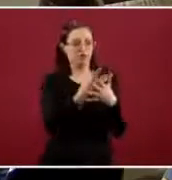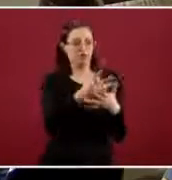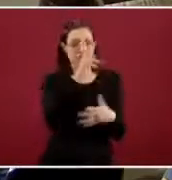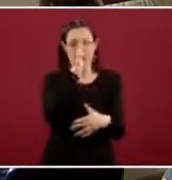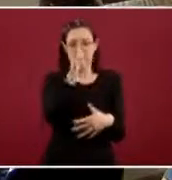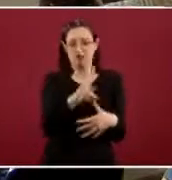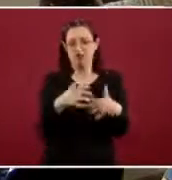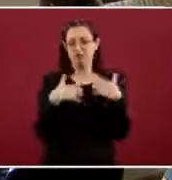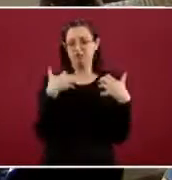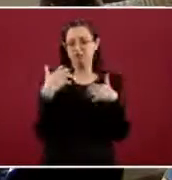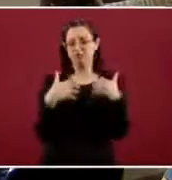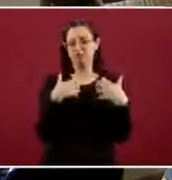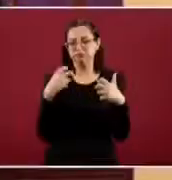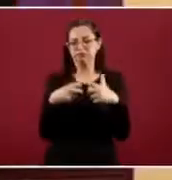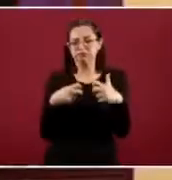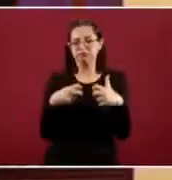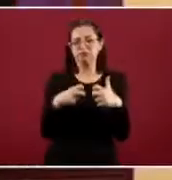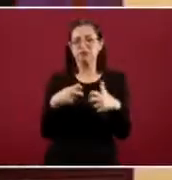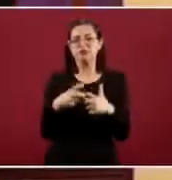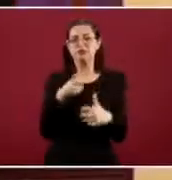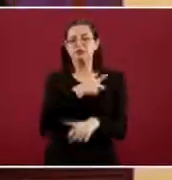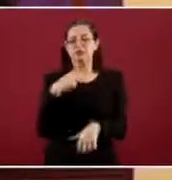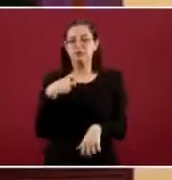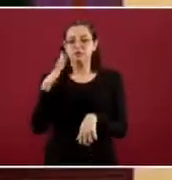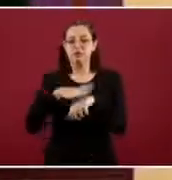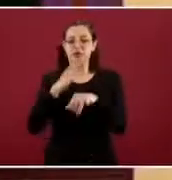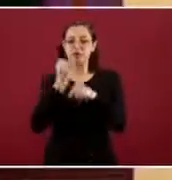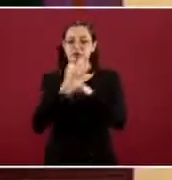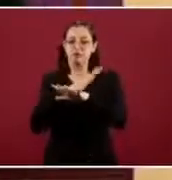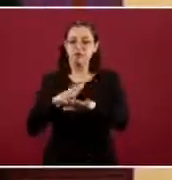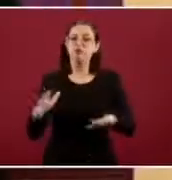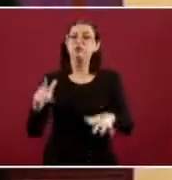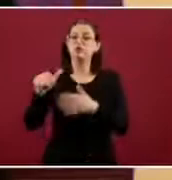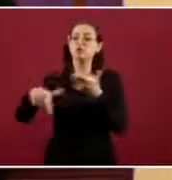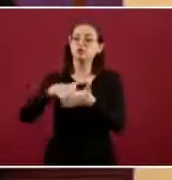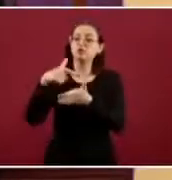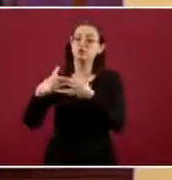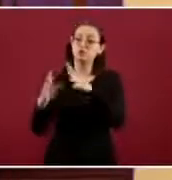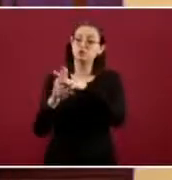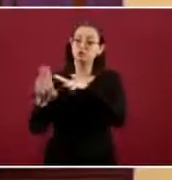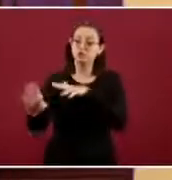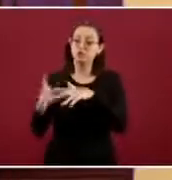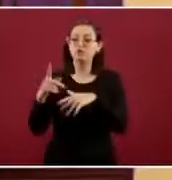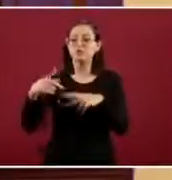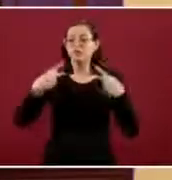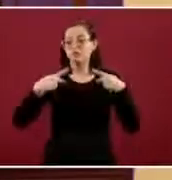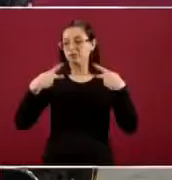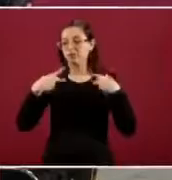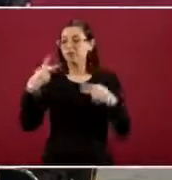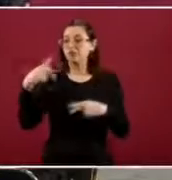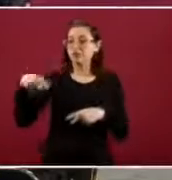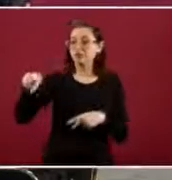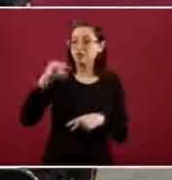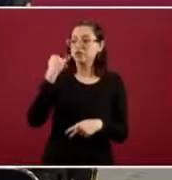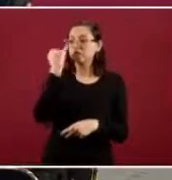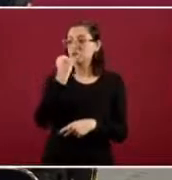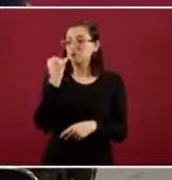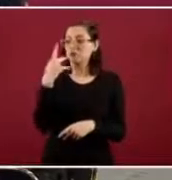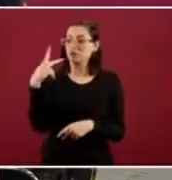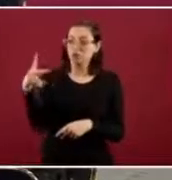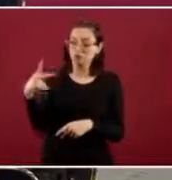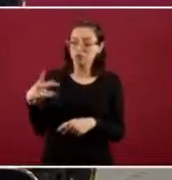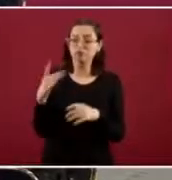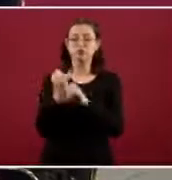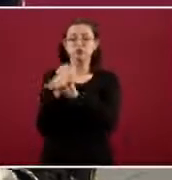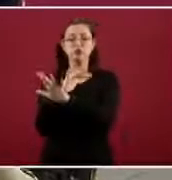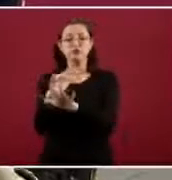los esfuerzos para informar en el caso de las estaciones migratorias, en el lenguaje de las personas que están ahí, puntualmente